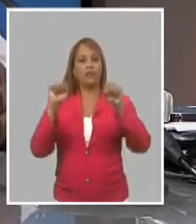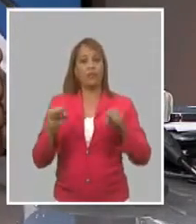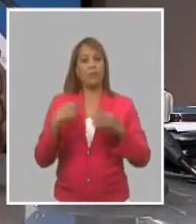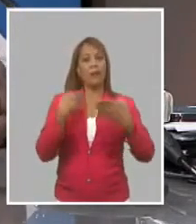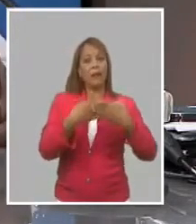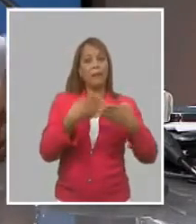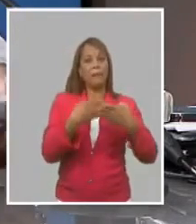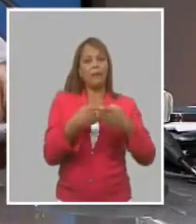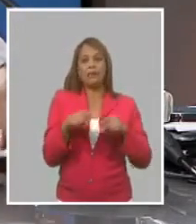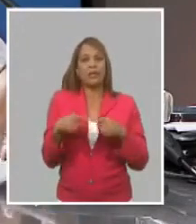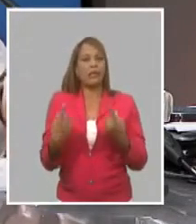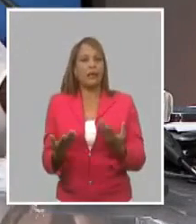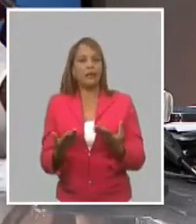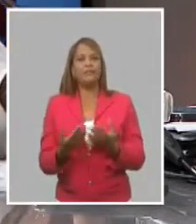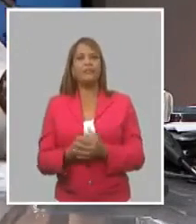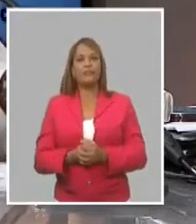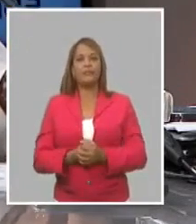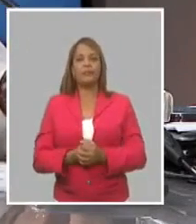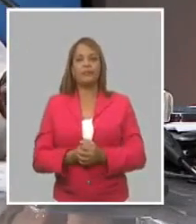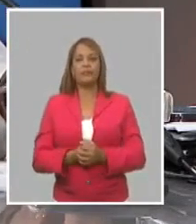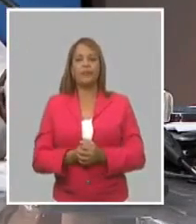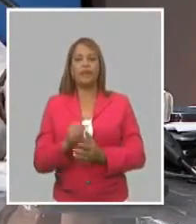empresarial,